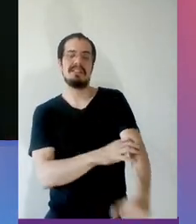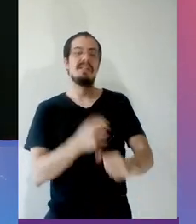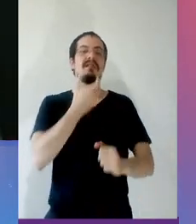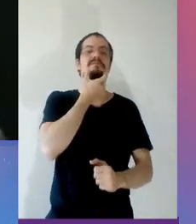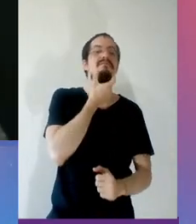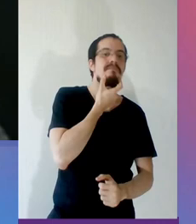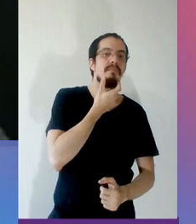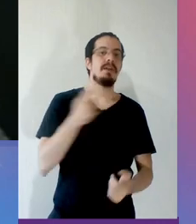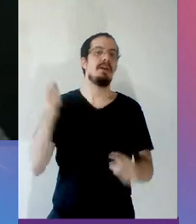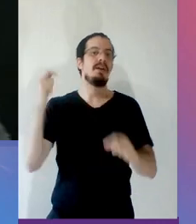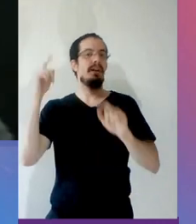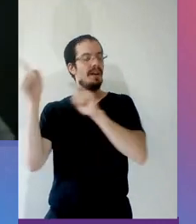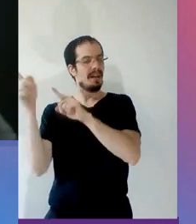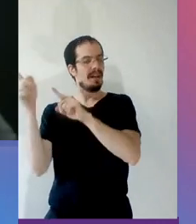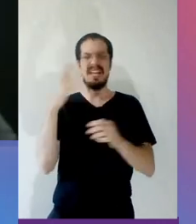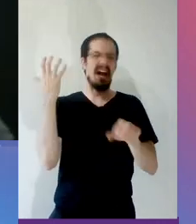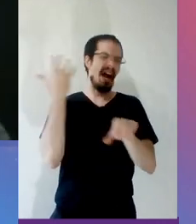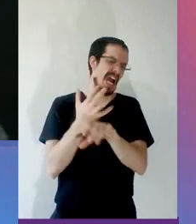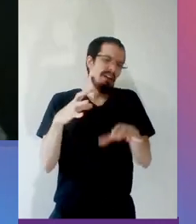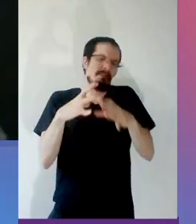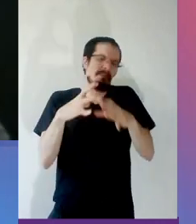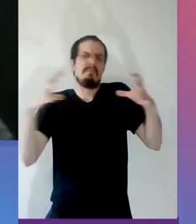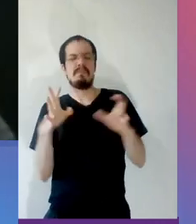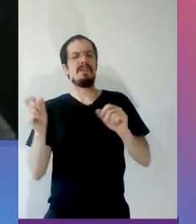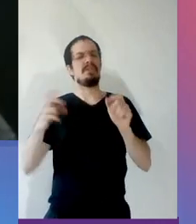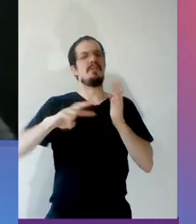conjunto de deuda, ¿no es cierto?,